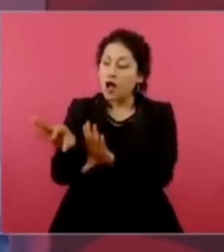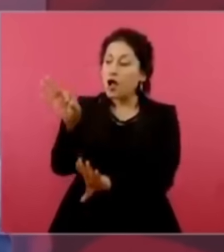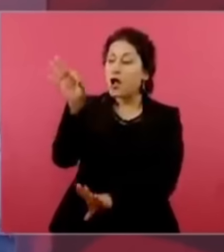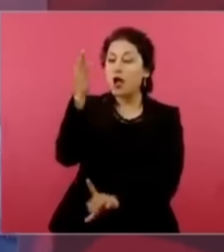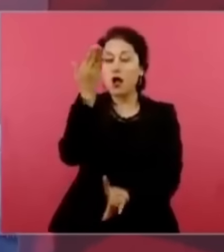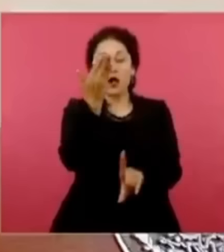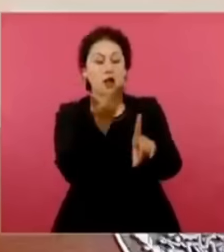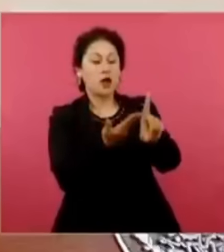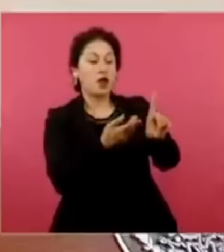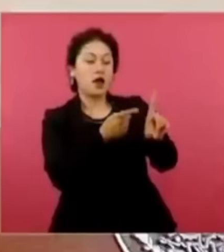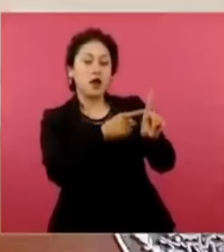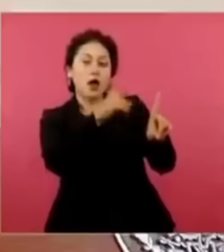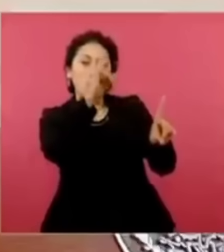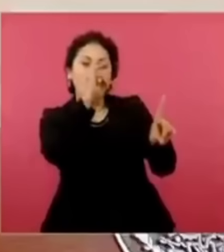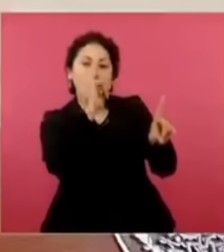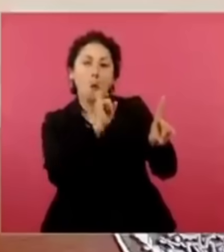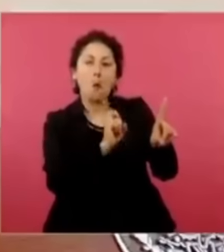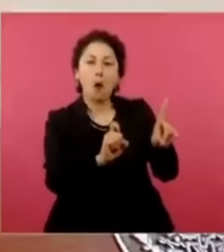hicieron hasta una telenovela,